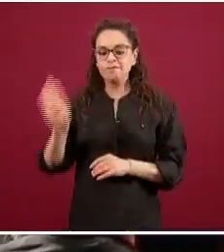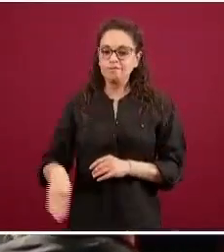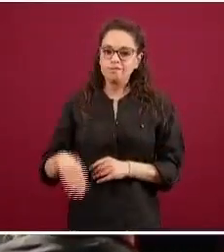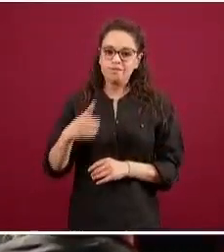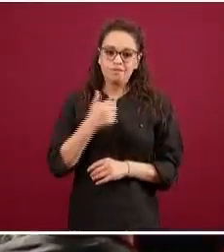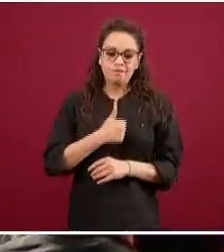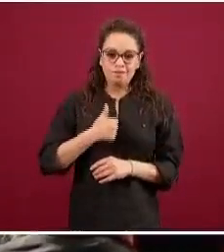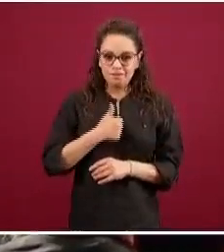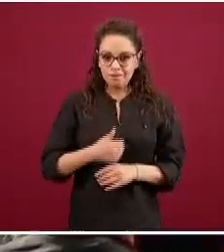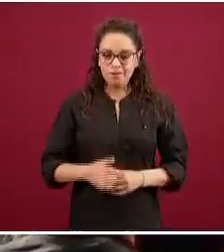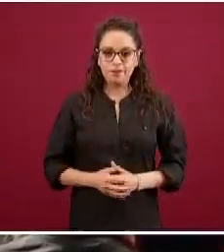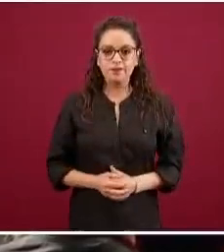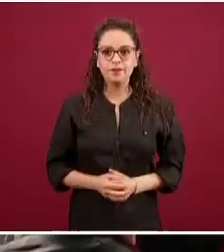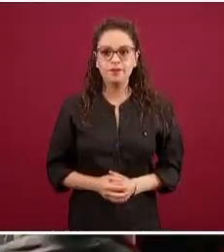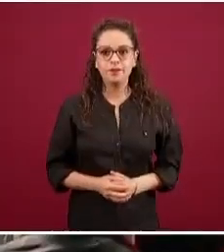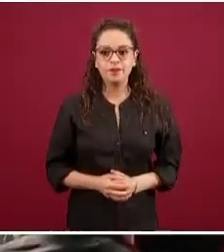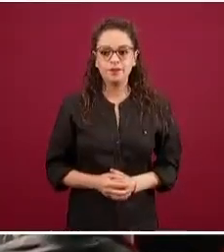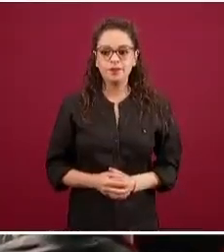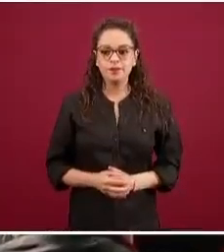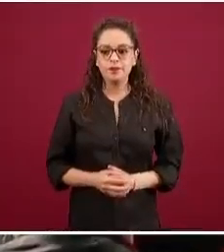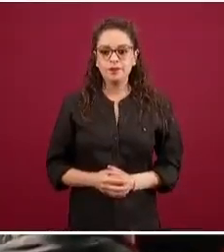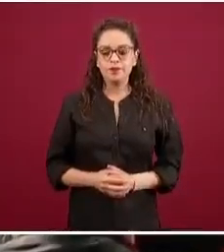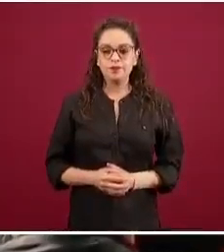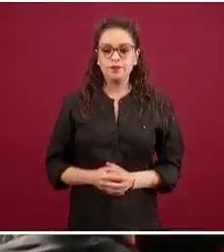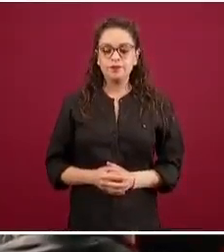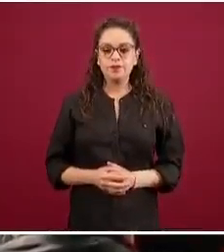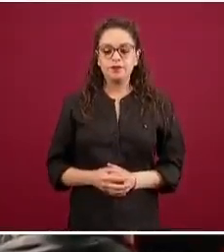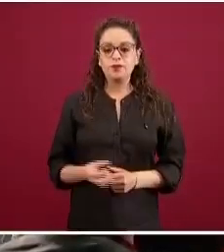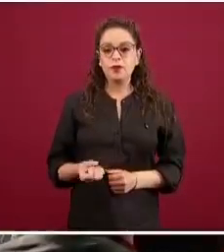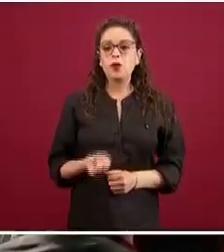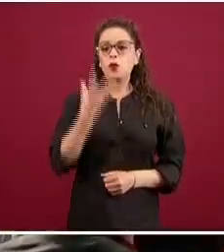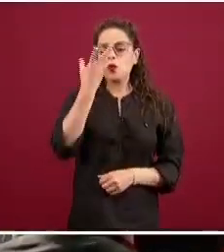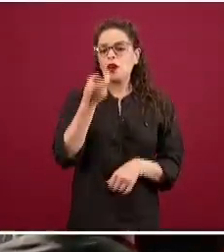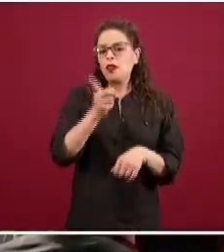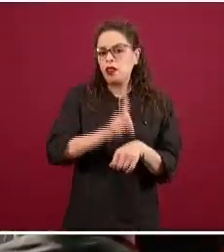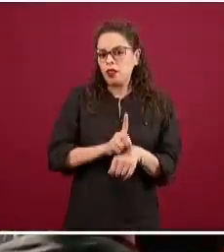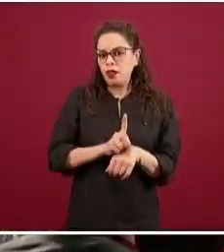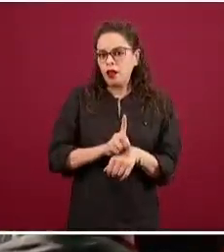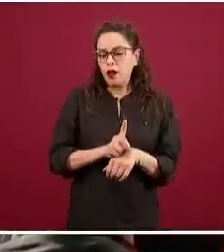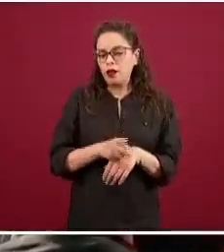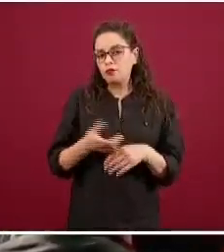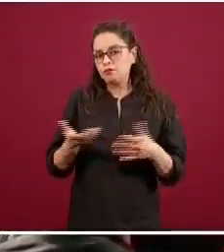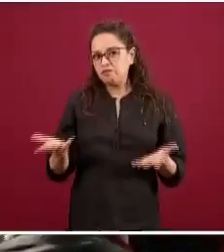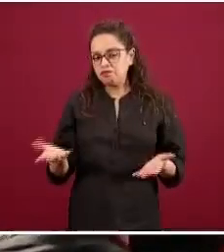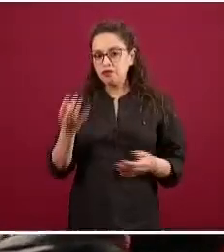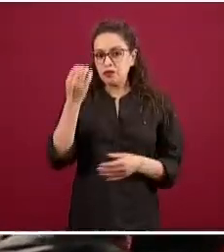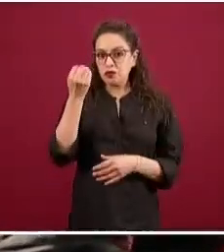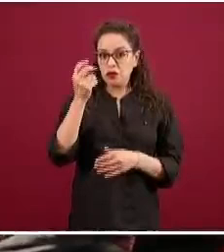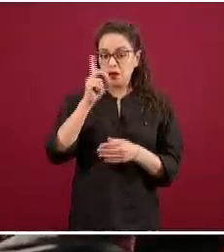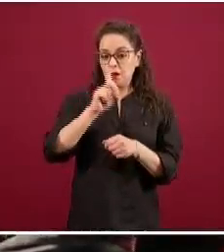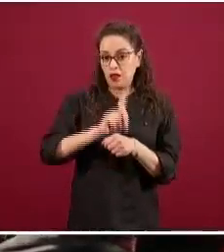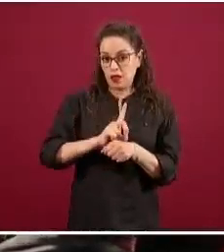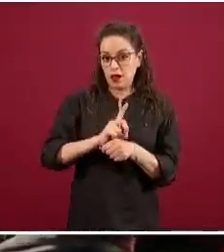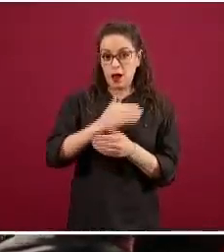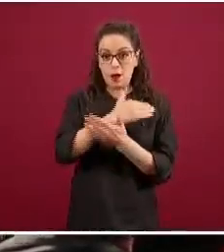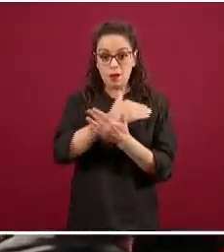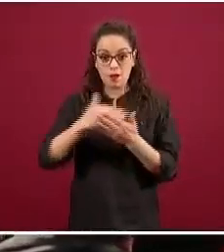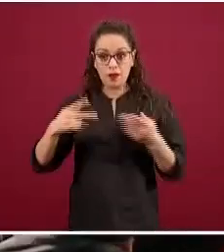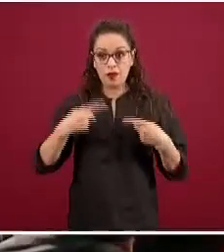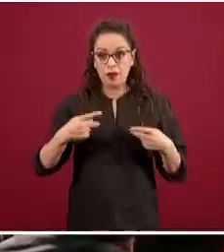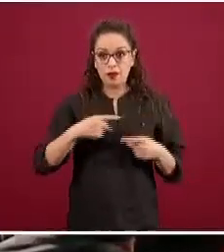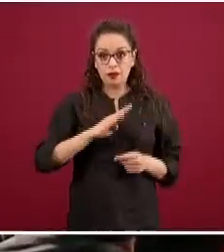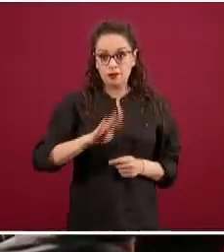¿Cuántos días? La mitad de ellos, 9 días. Es la mitad de las personas que han fallecido, de